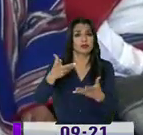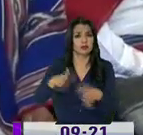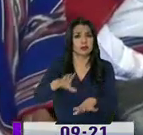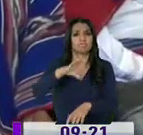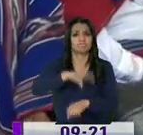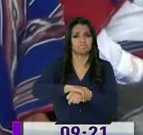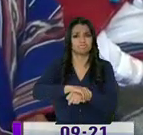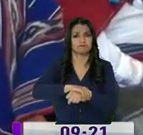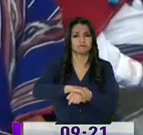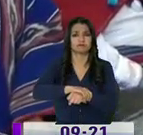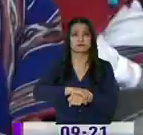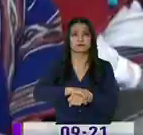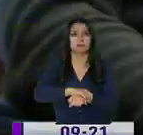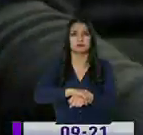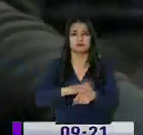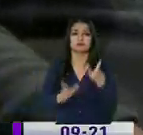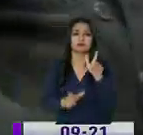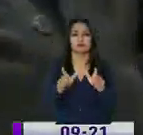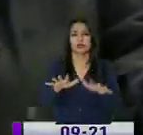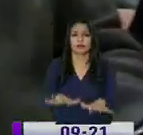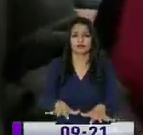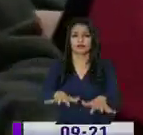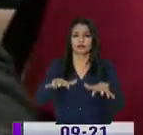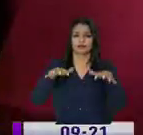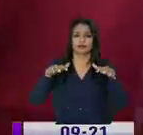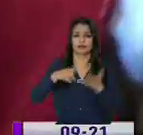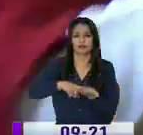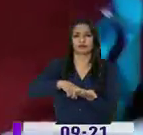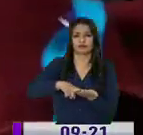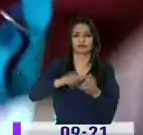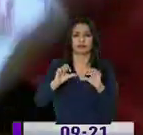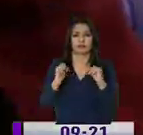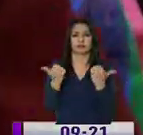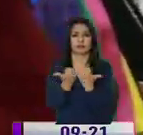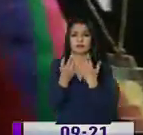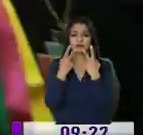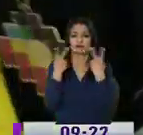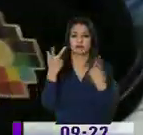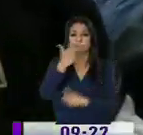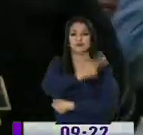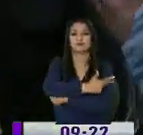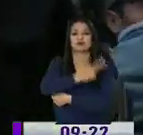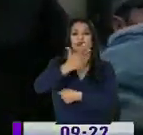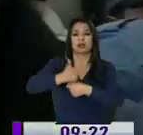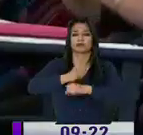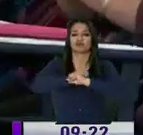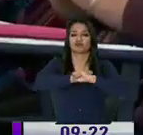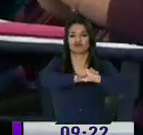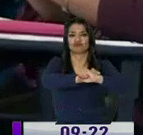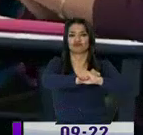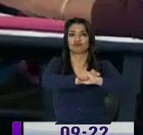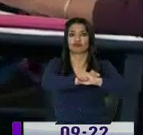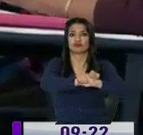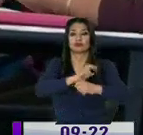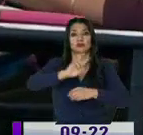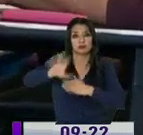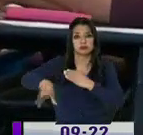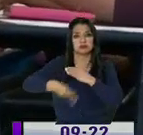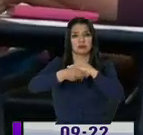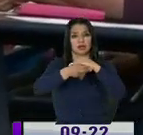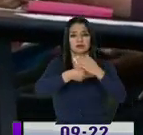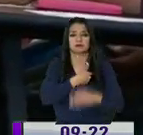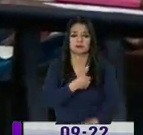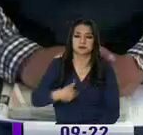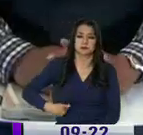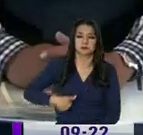Con auditorio lleno, continuaban sesionando la Asamblea Popular de Chimborazo en resistencia. A ellos se han unido varios